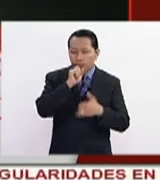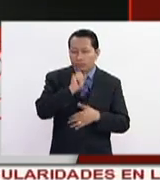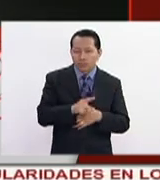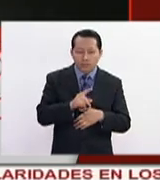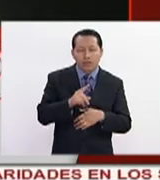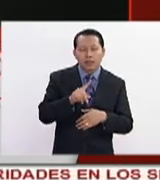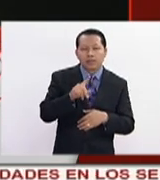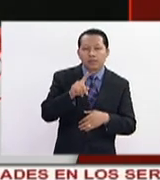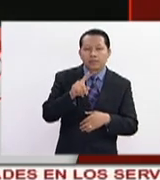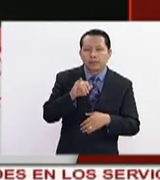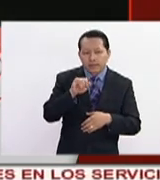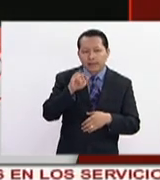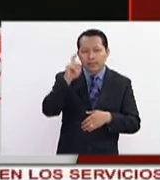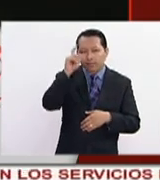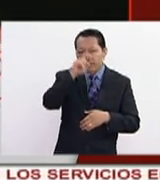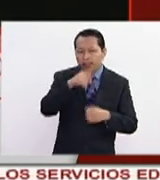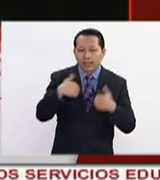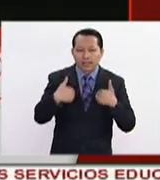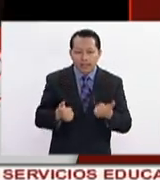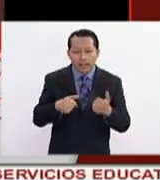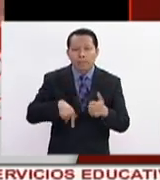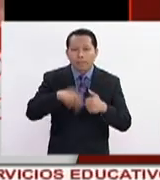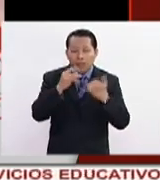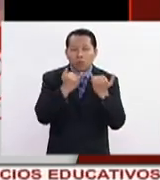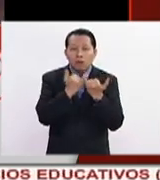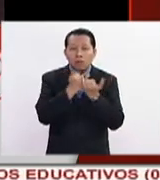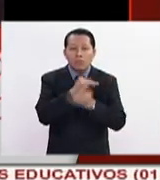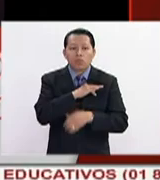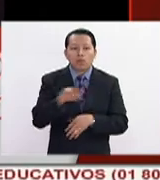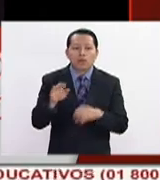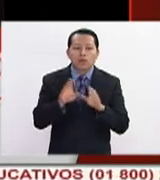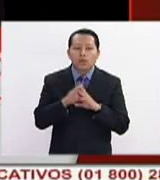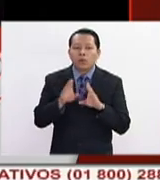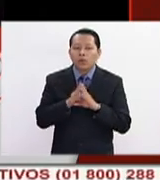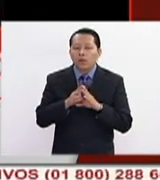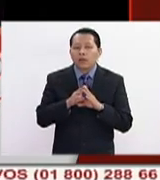es complejo entenderlo, pero también podría afectar